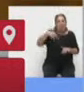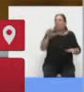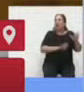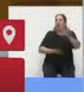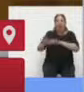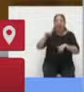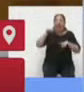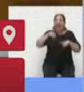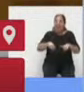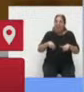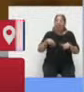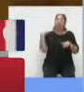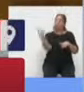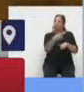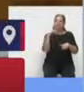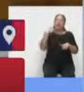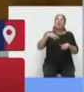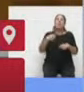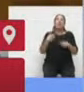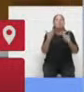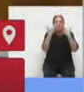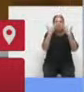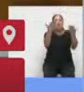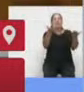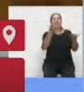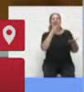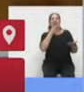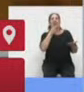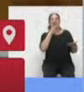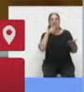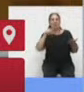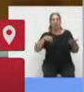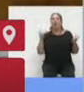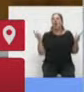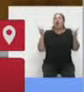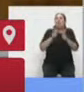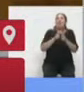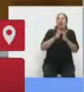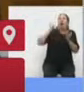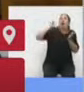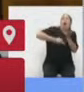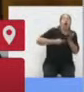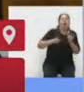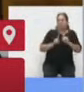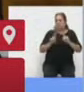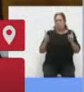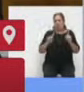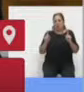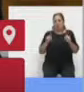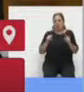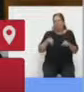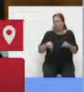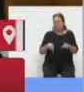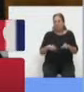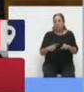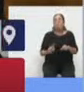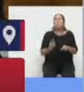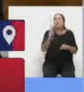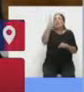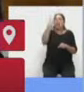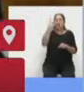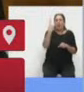cambio neto para ellos mejora muchísimo, creo que no va a ser suficiente. Por eso es